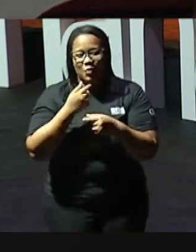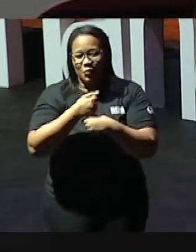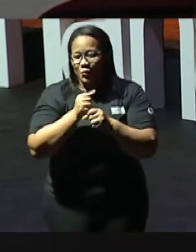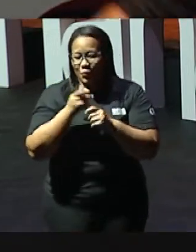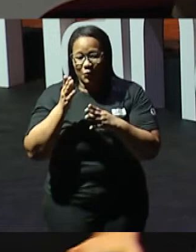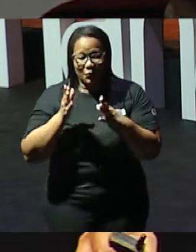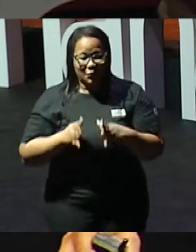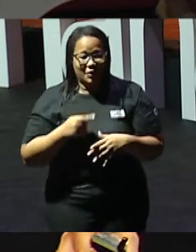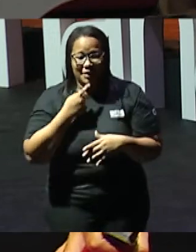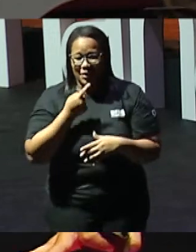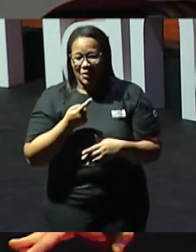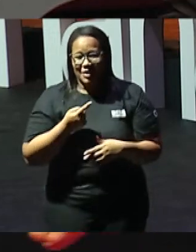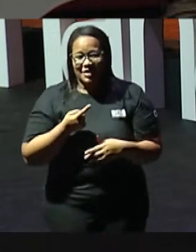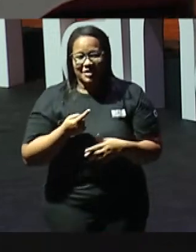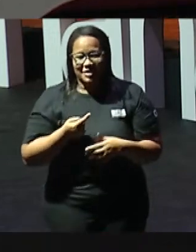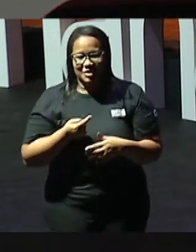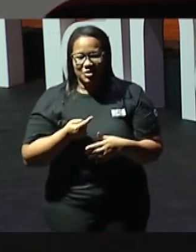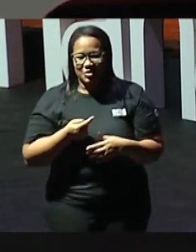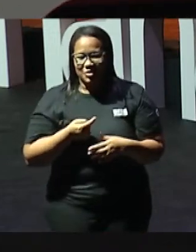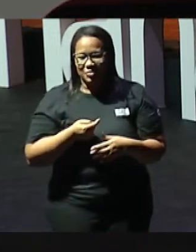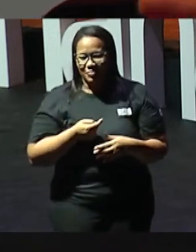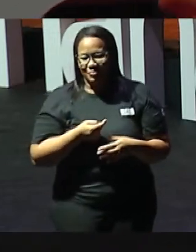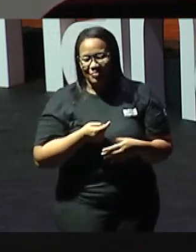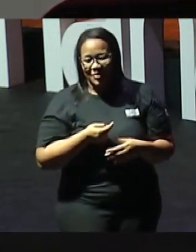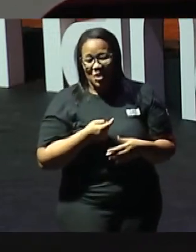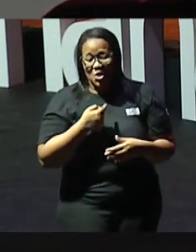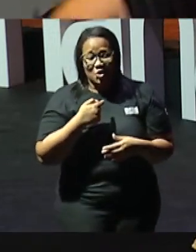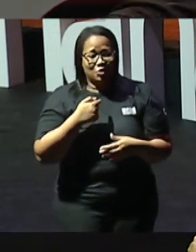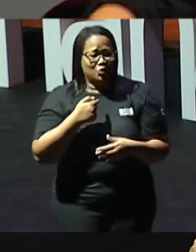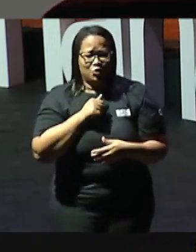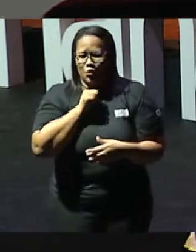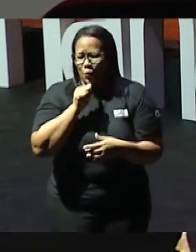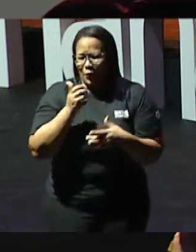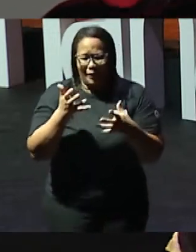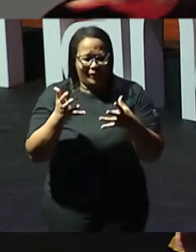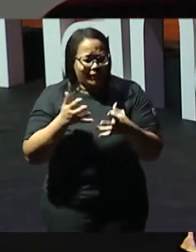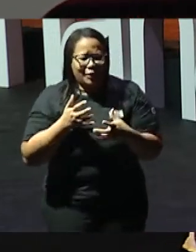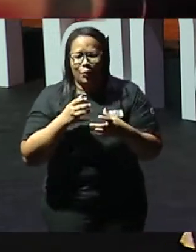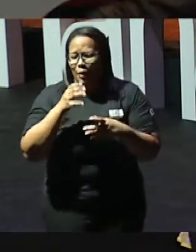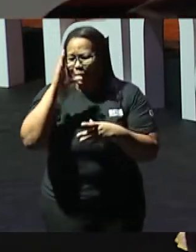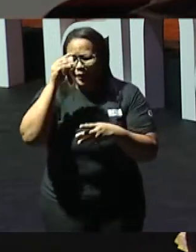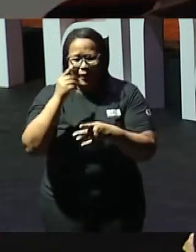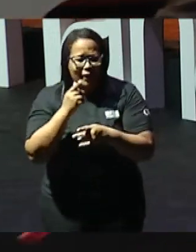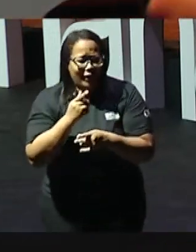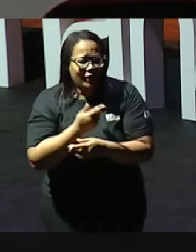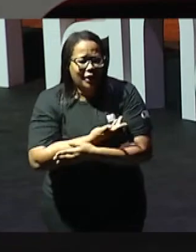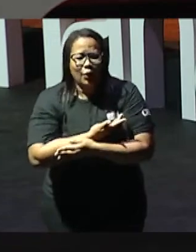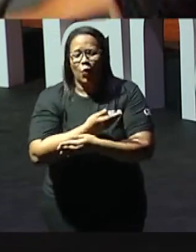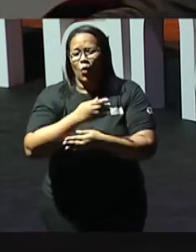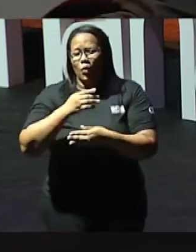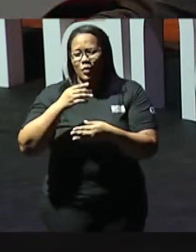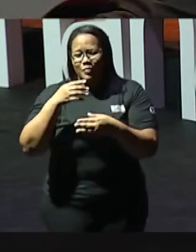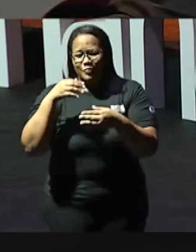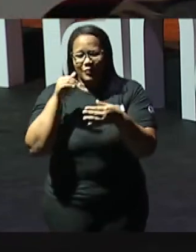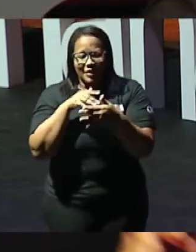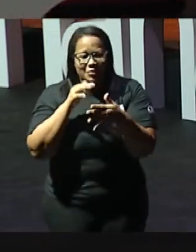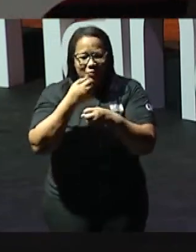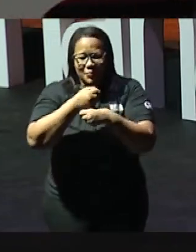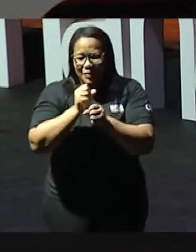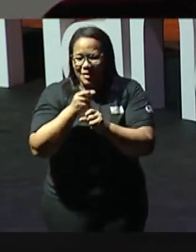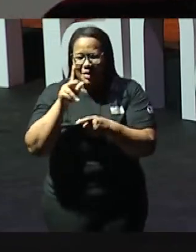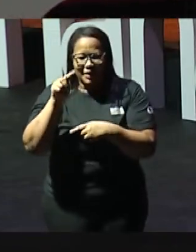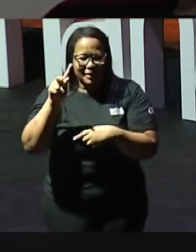viendo jornada de televisión yo no te quiero ver estudia medicina ingeniero o lo que tú quieras pero no me hablo de televisión